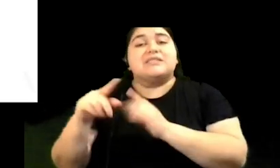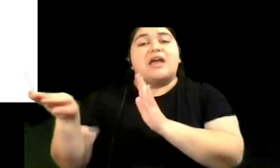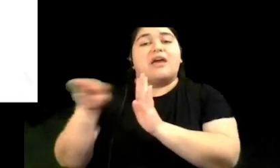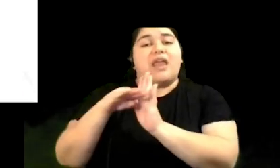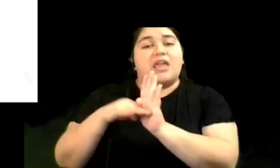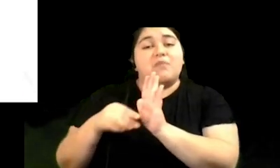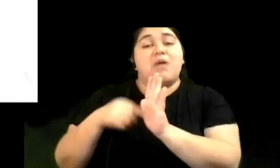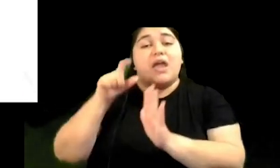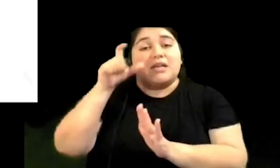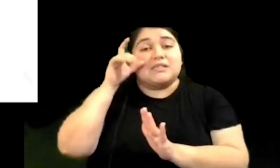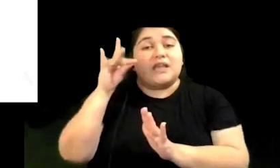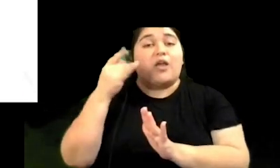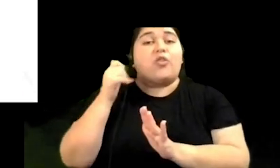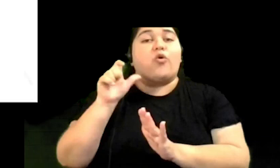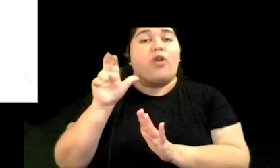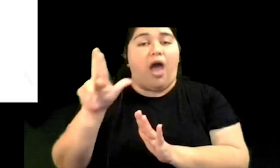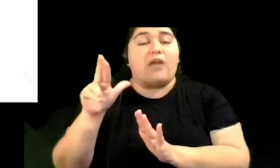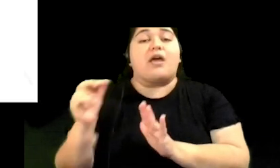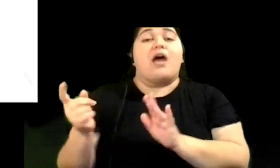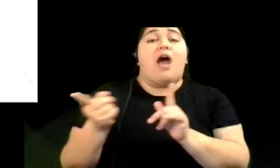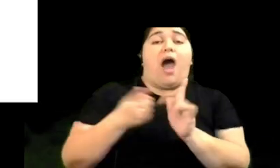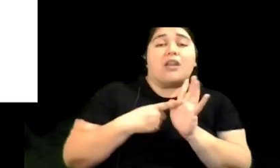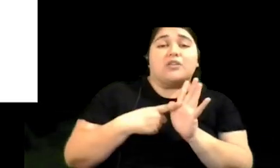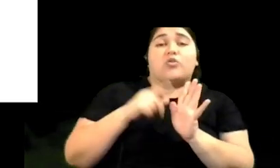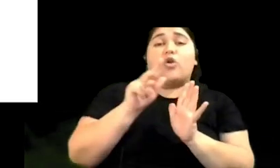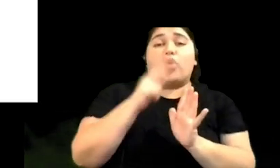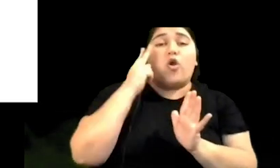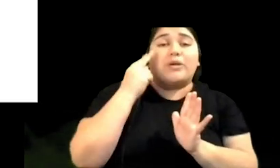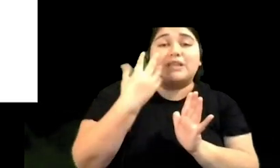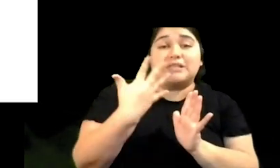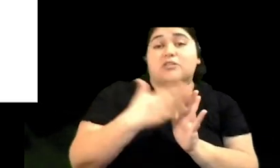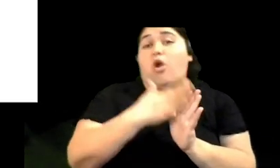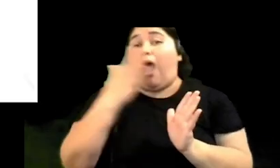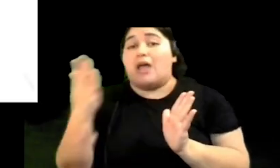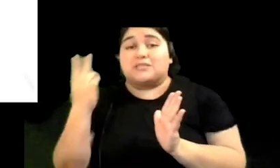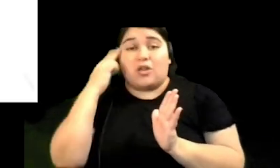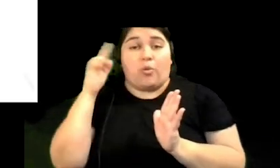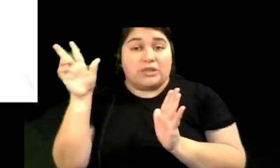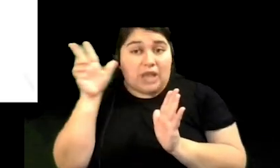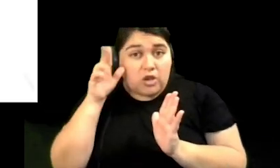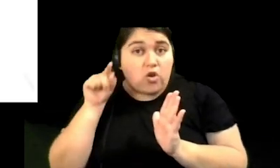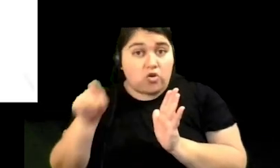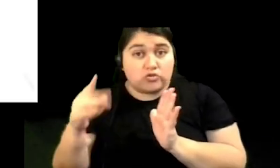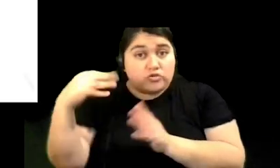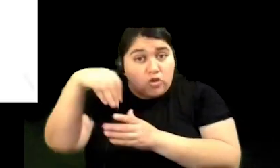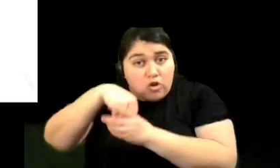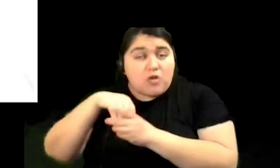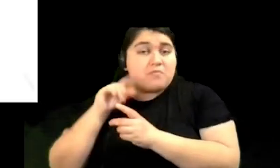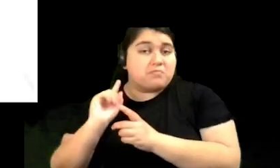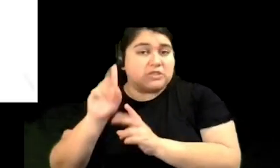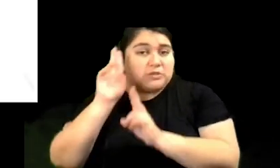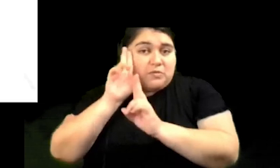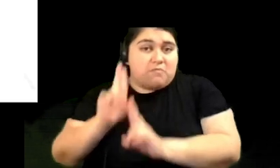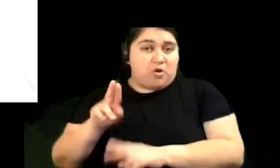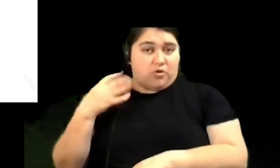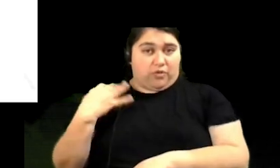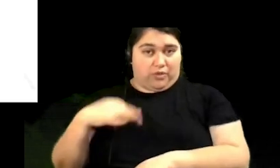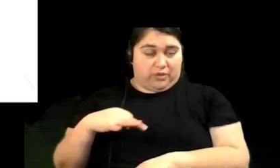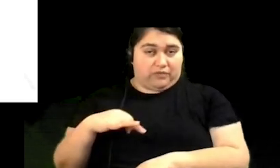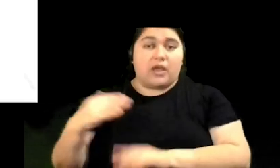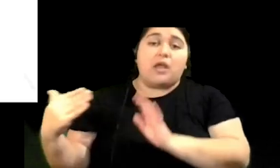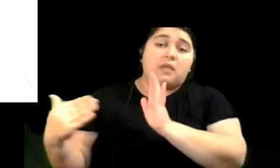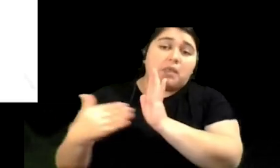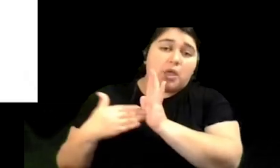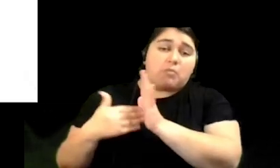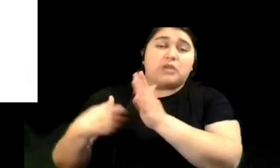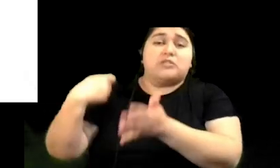cedular previsto en los artículos 95 a 98 inclusive, dependiendo si es un